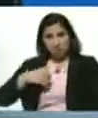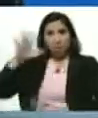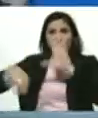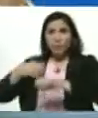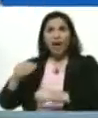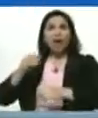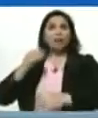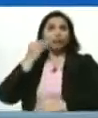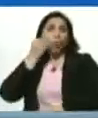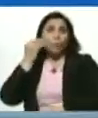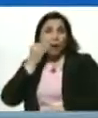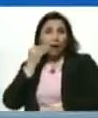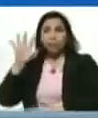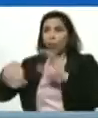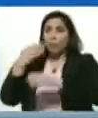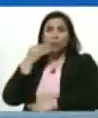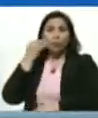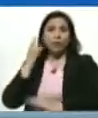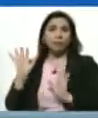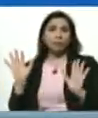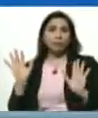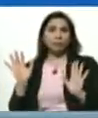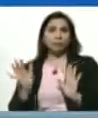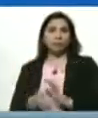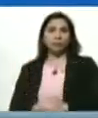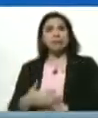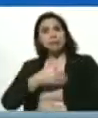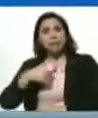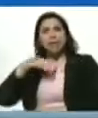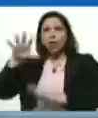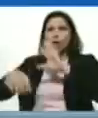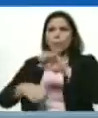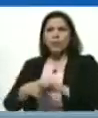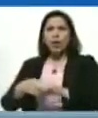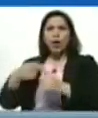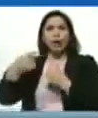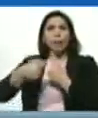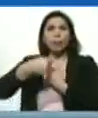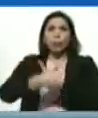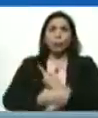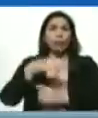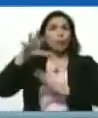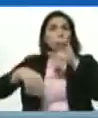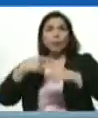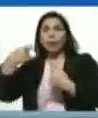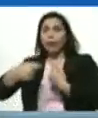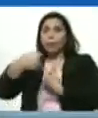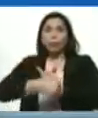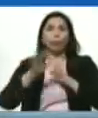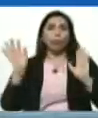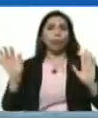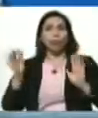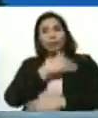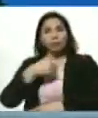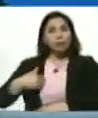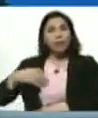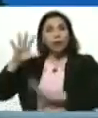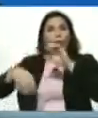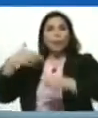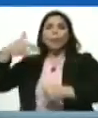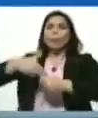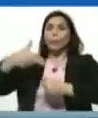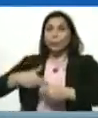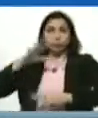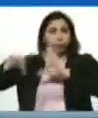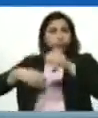tomates comprar tomates si quiere comprar cambur es comprar cambur es si quiere comprar gasolina